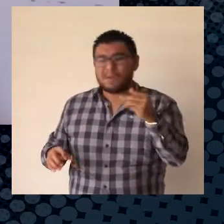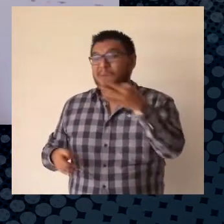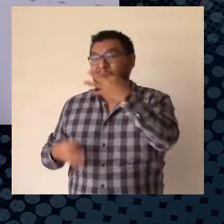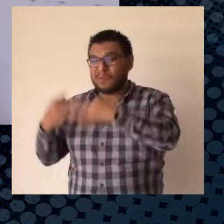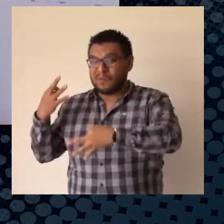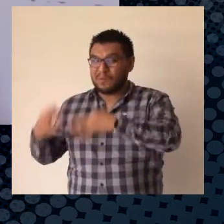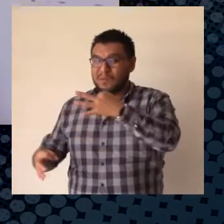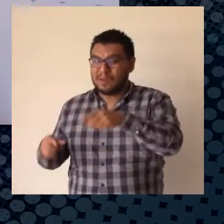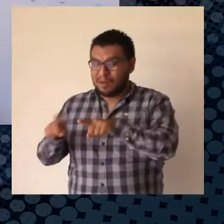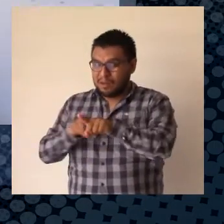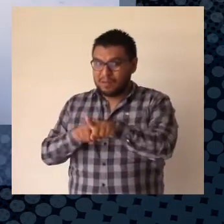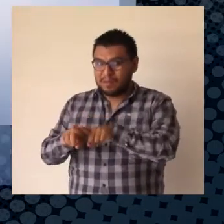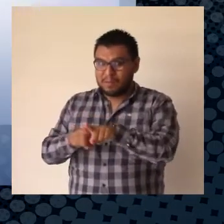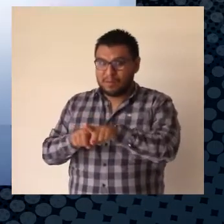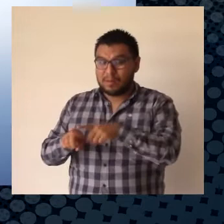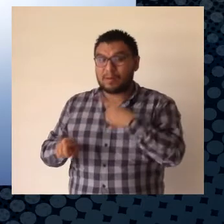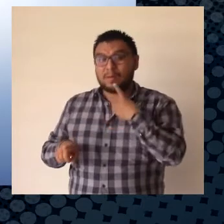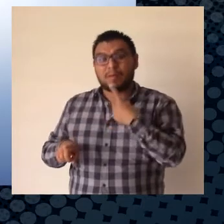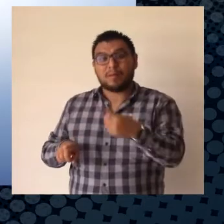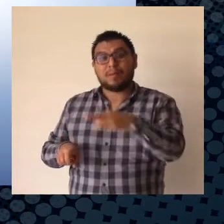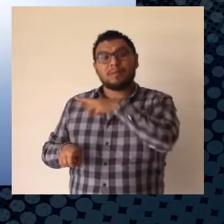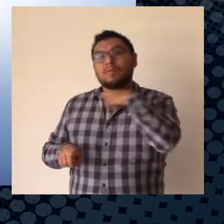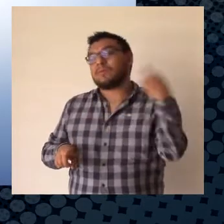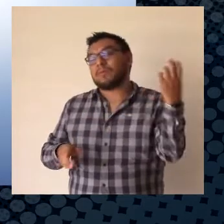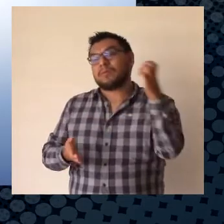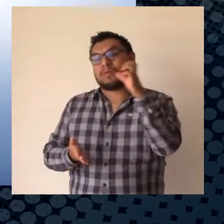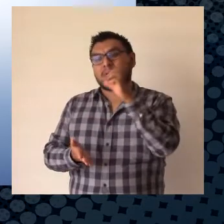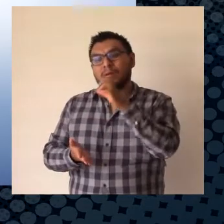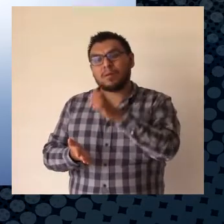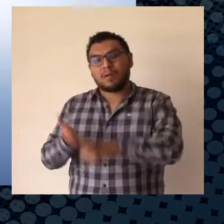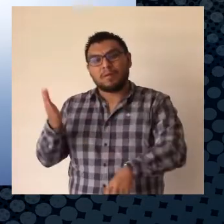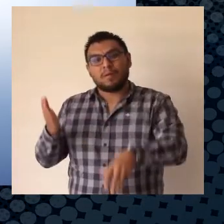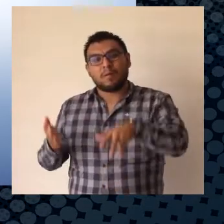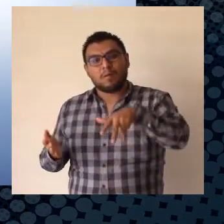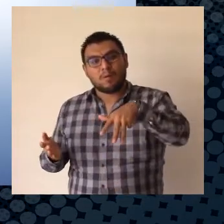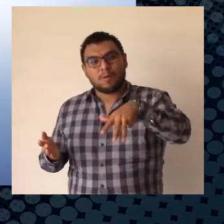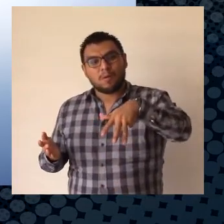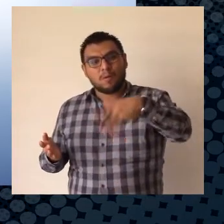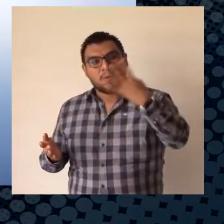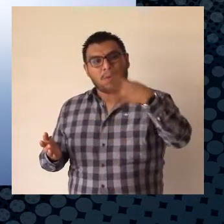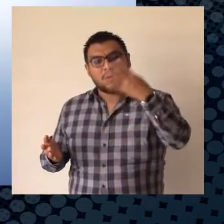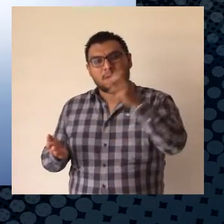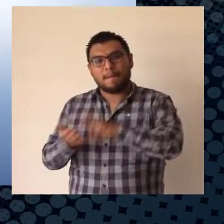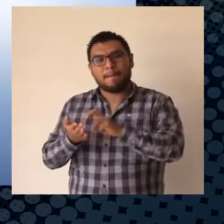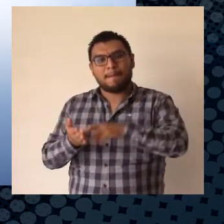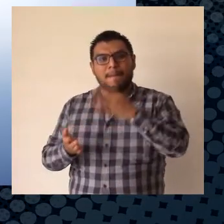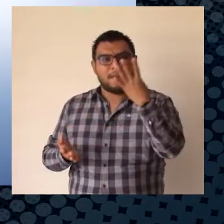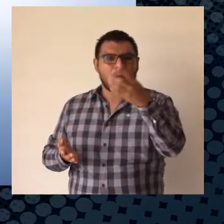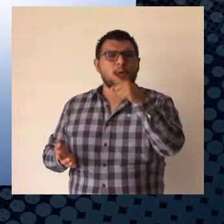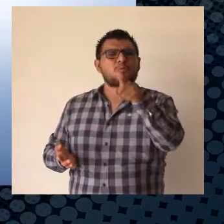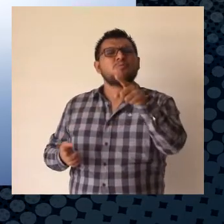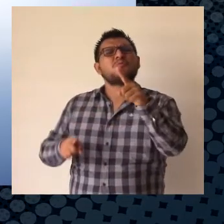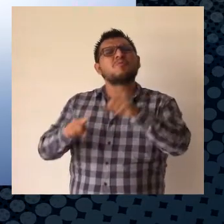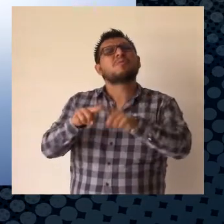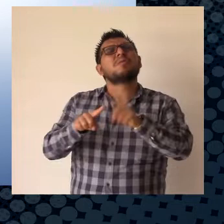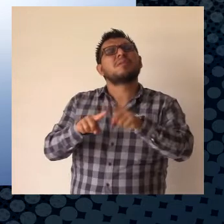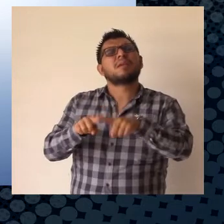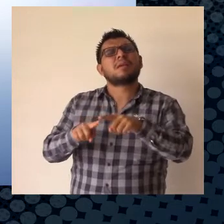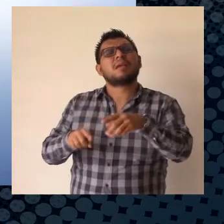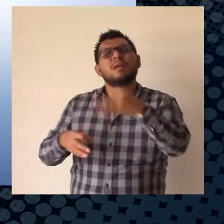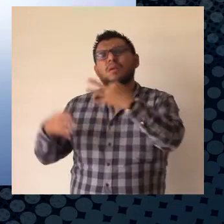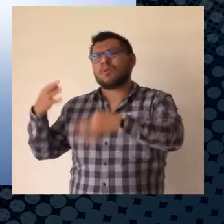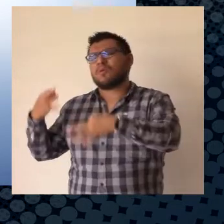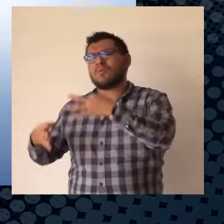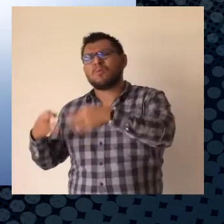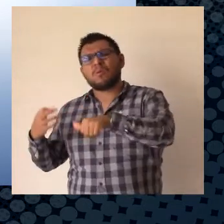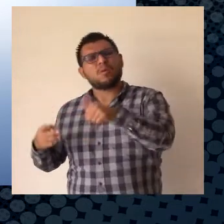hermano. Dice en Romanos 14, 4, ¿tú quién eres que juzgas al criado ajeno?